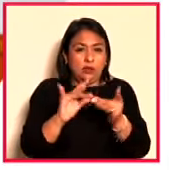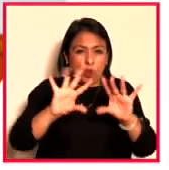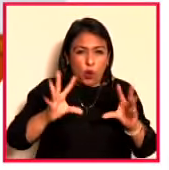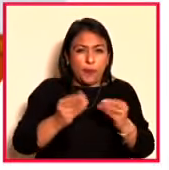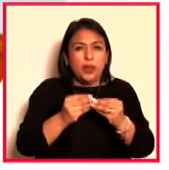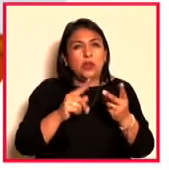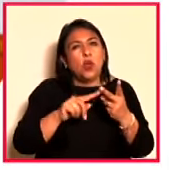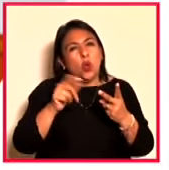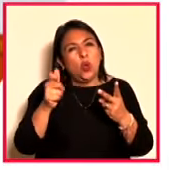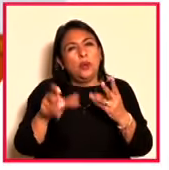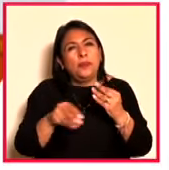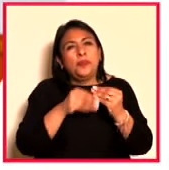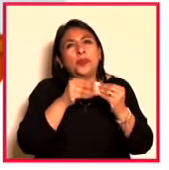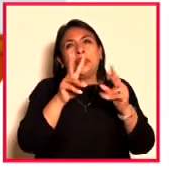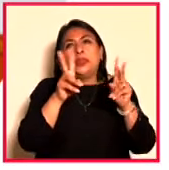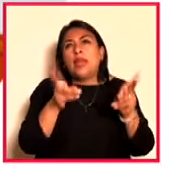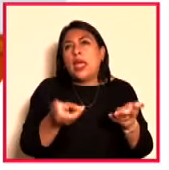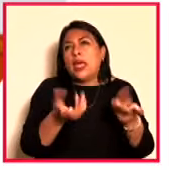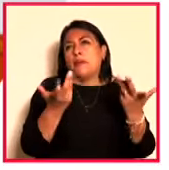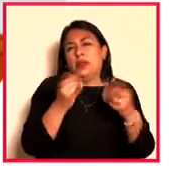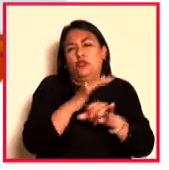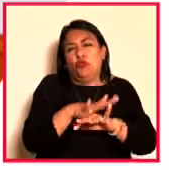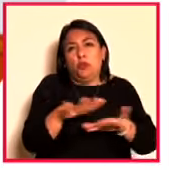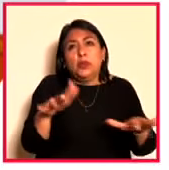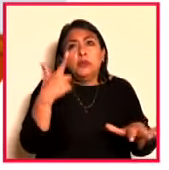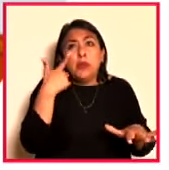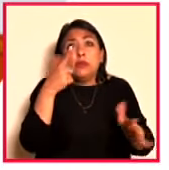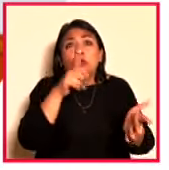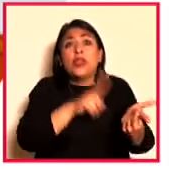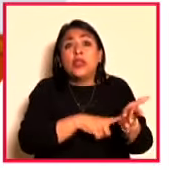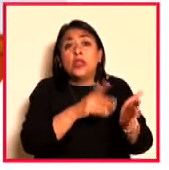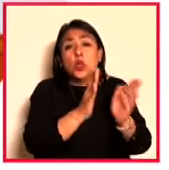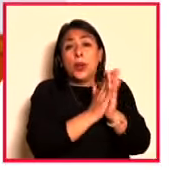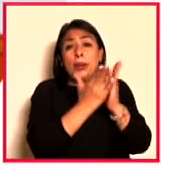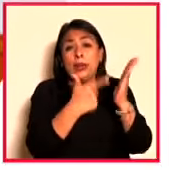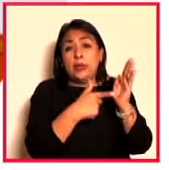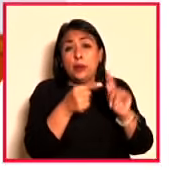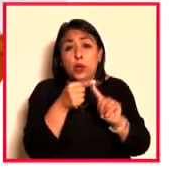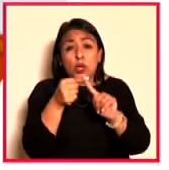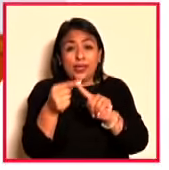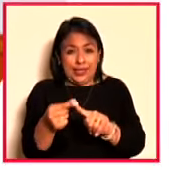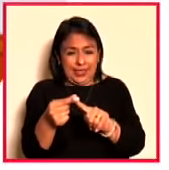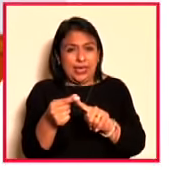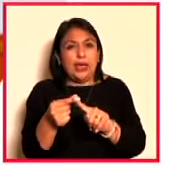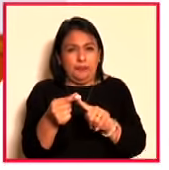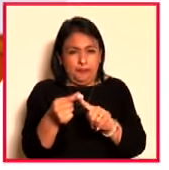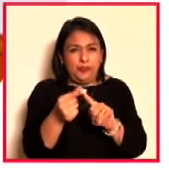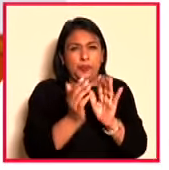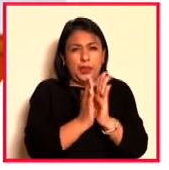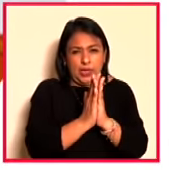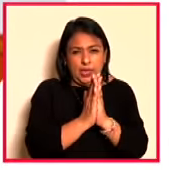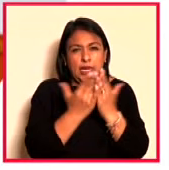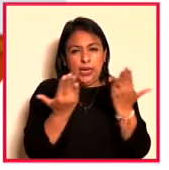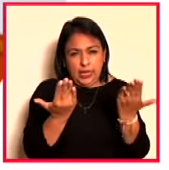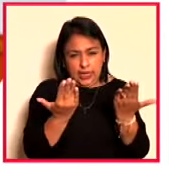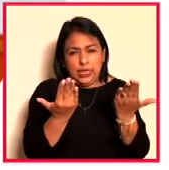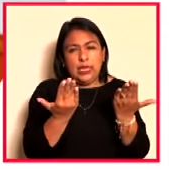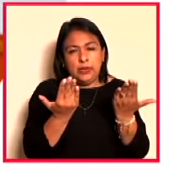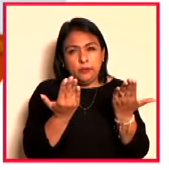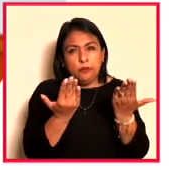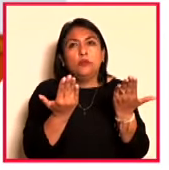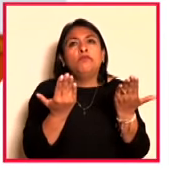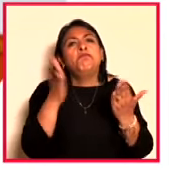más temas y datos podemos encontrar en el libro guía, un libro que a manera de